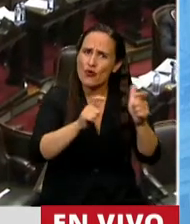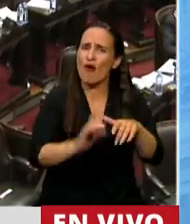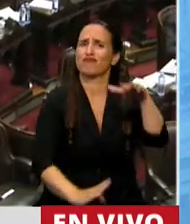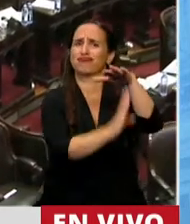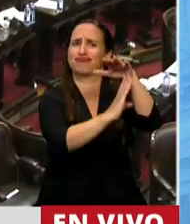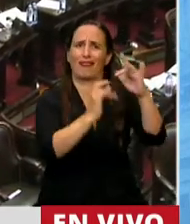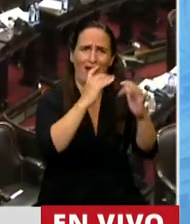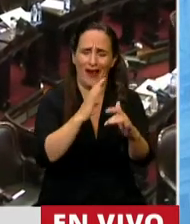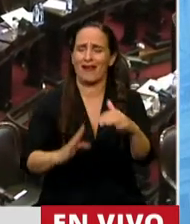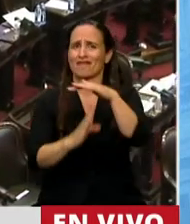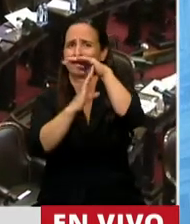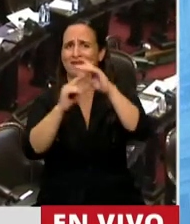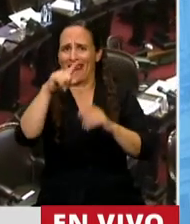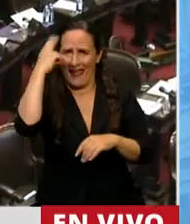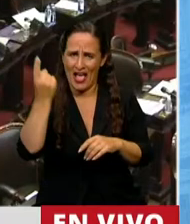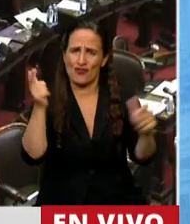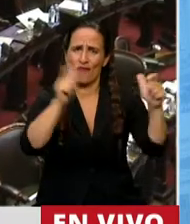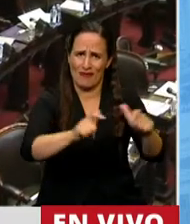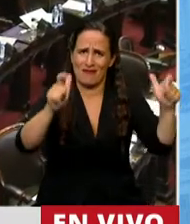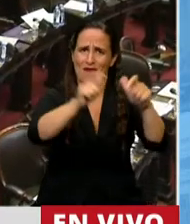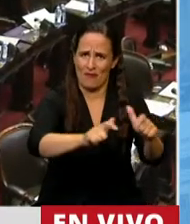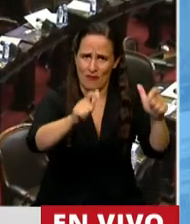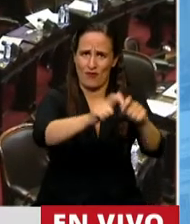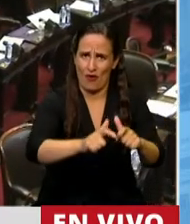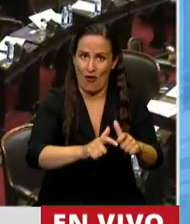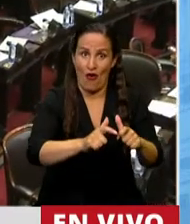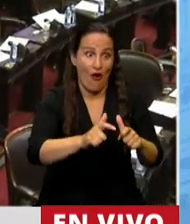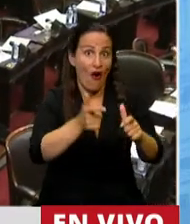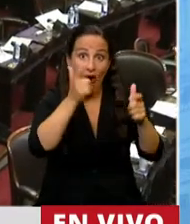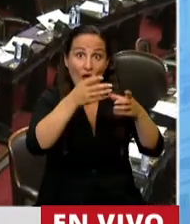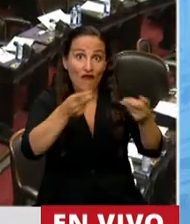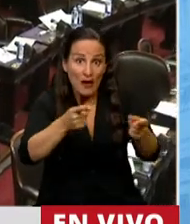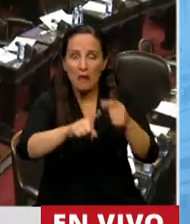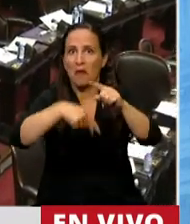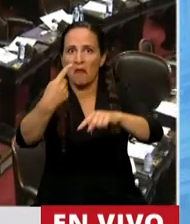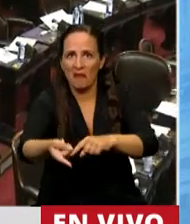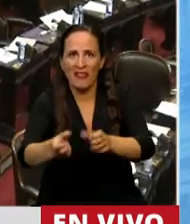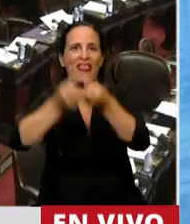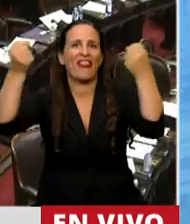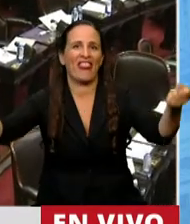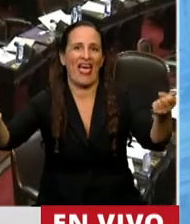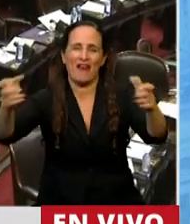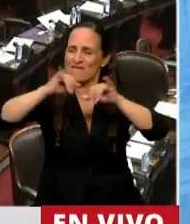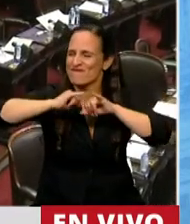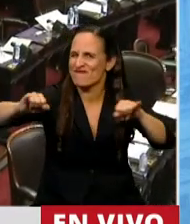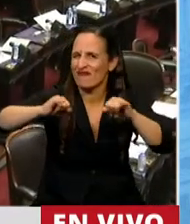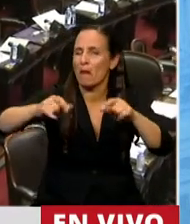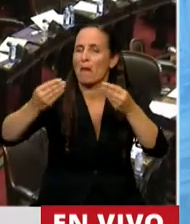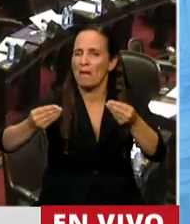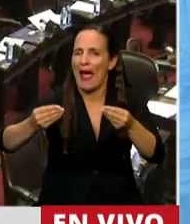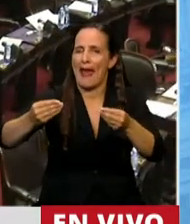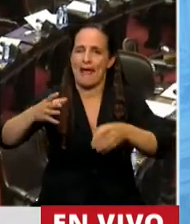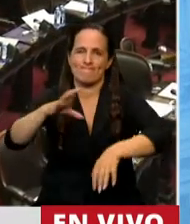La Nación. E inmediatamente después, fallos que salían en las tapas de los diarios para amedrentar, para